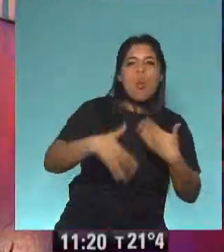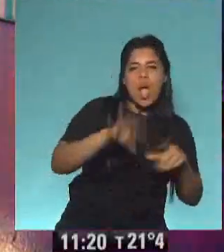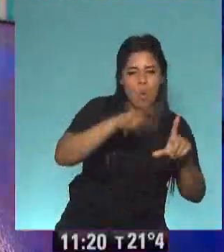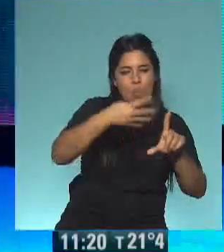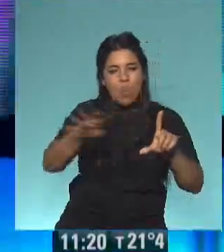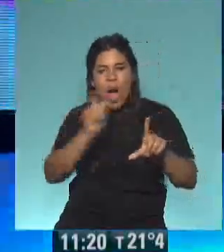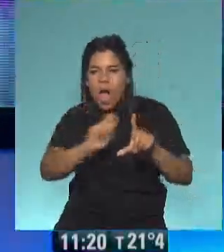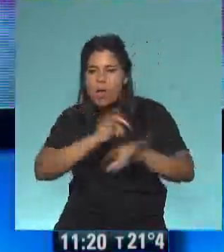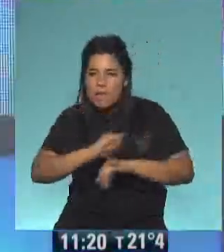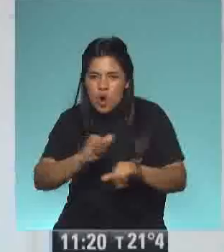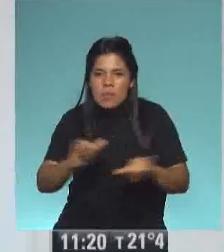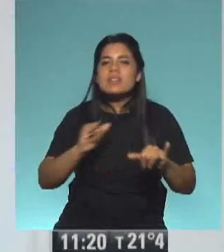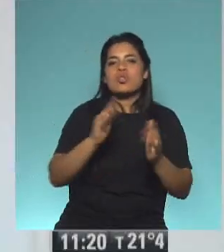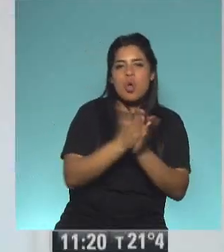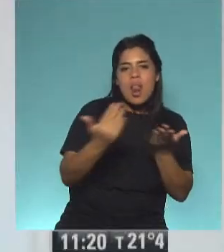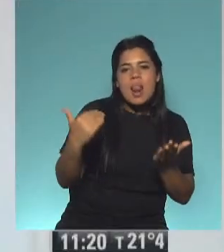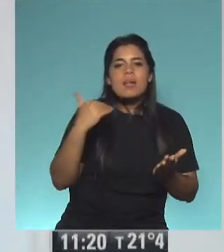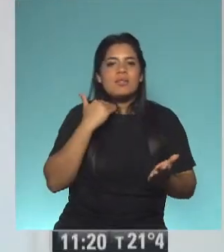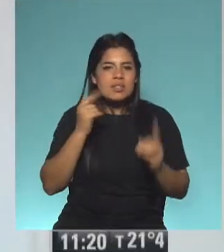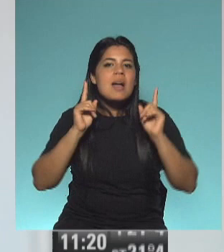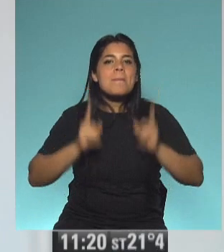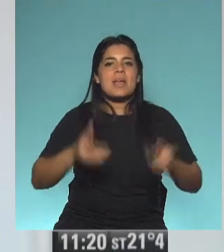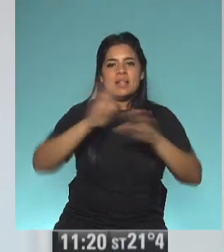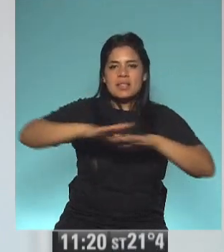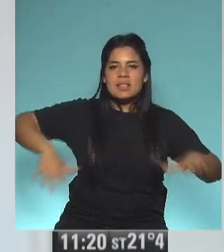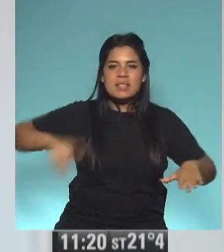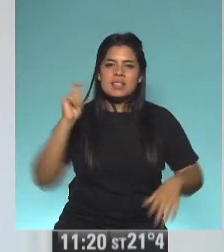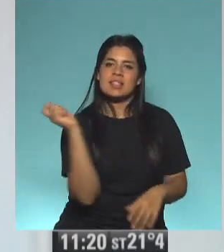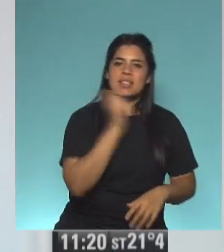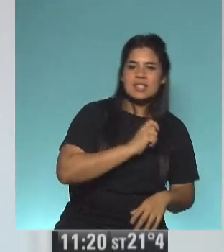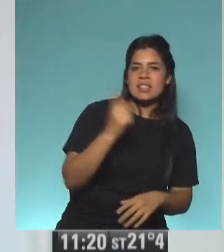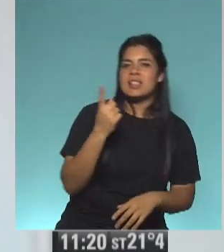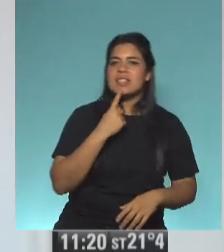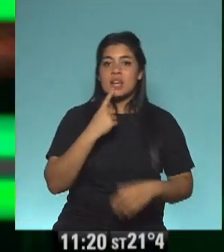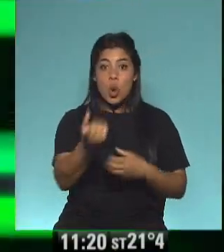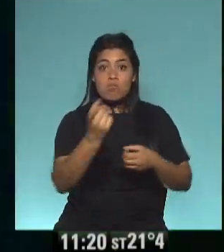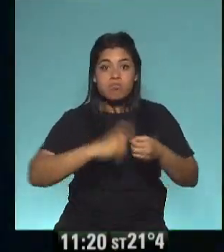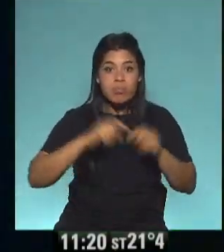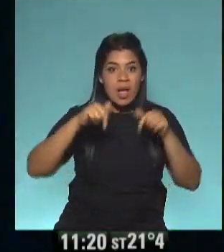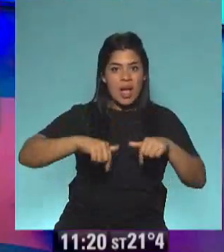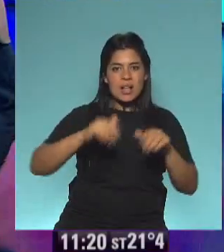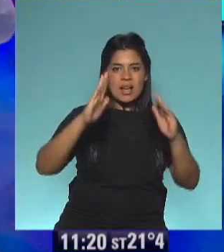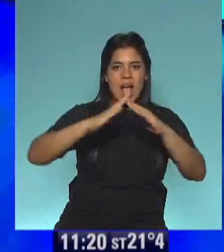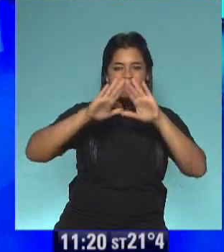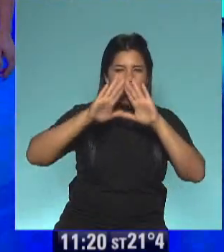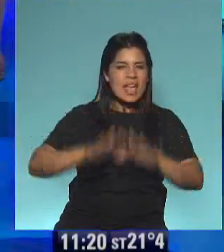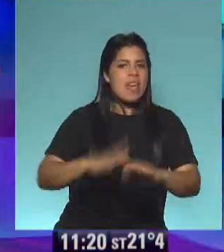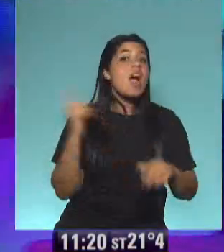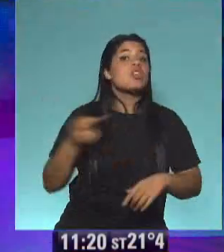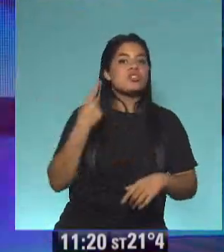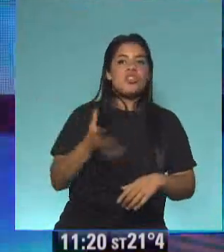cuadros, con libros, para las chicas y los chicos que son parte de nuestro programa. Desde casa todas